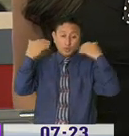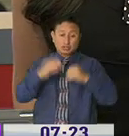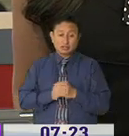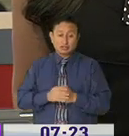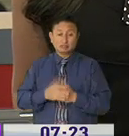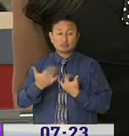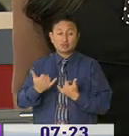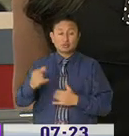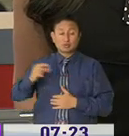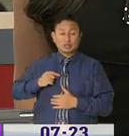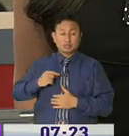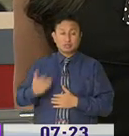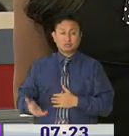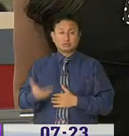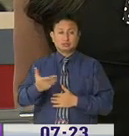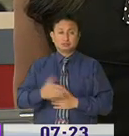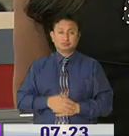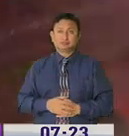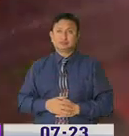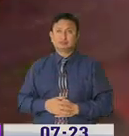continuación.